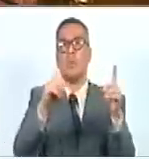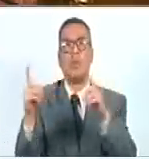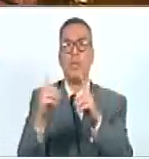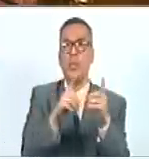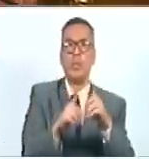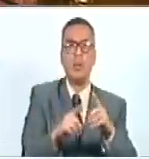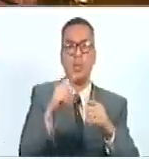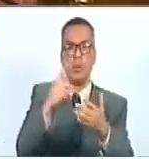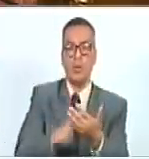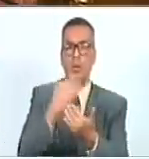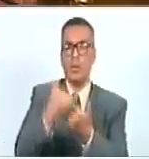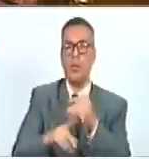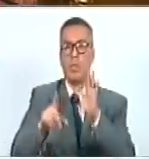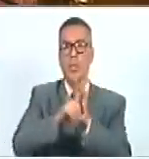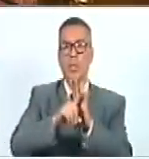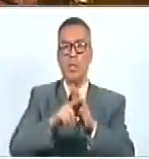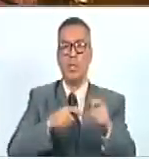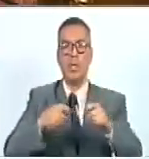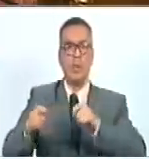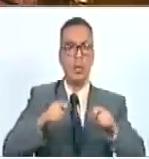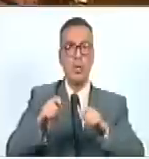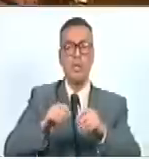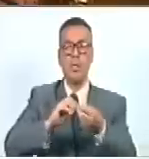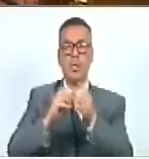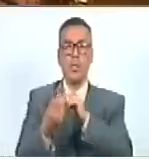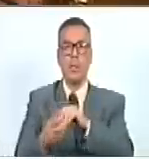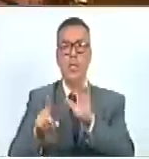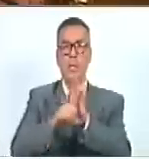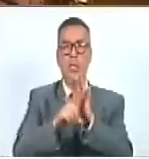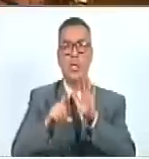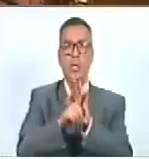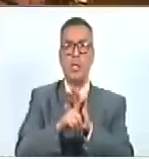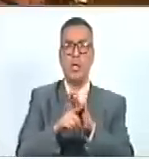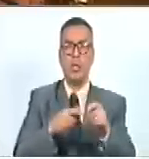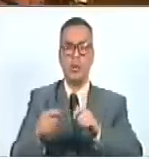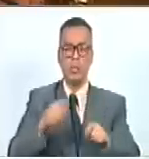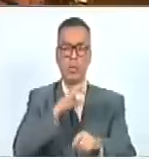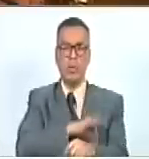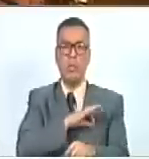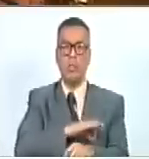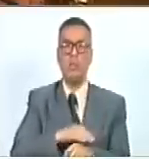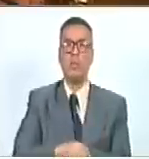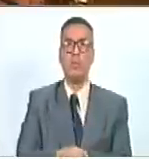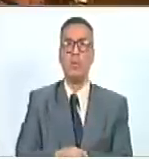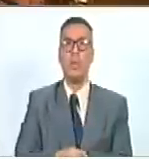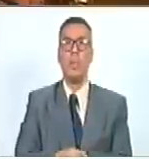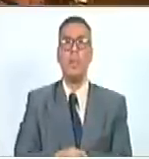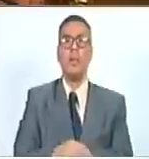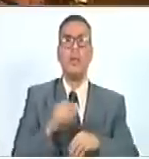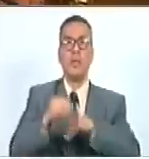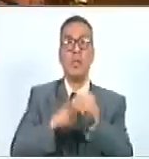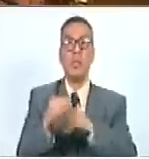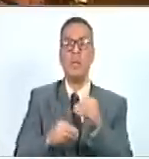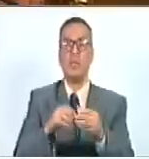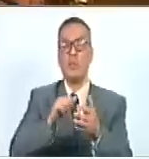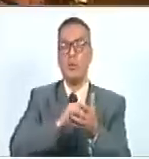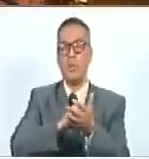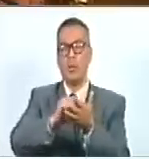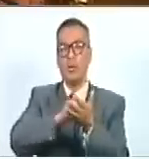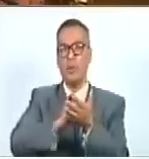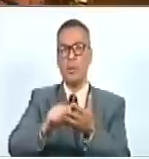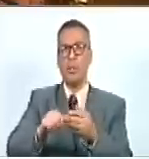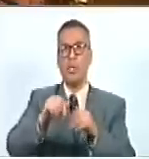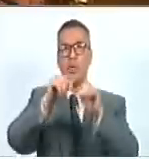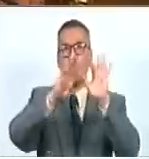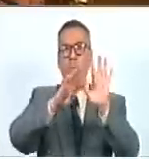del proyecto de ley orgánica de reforma de la ley orgánica de contraloría social de conformidad con lo establecido en el